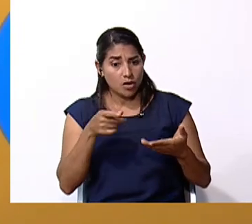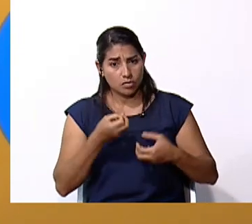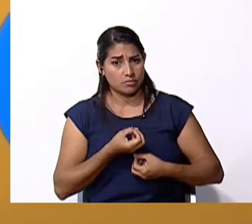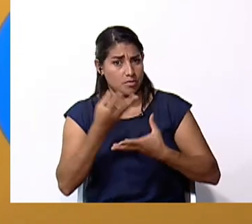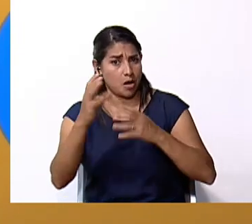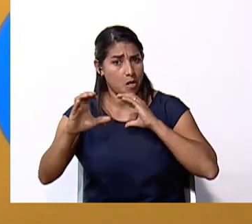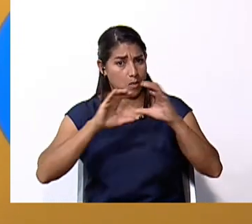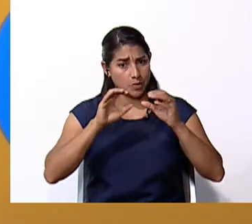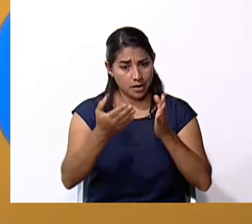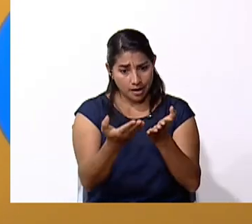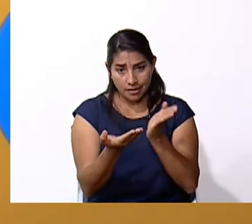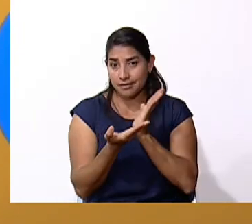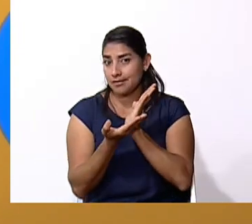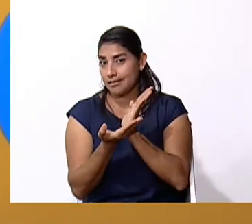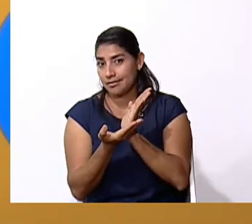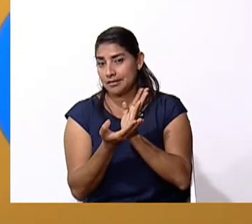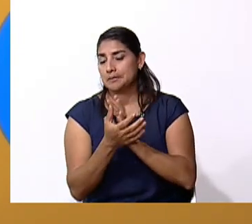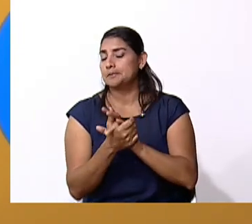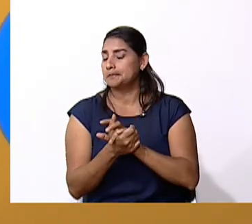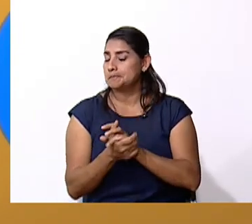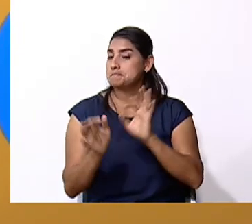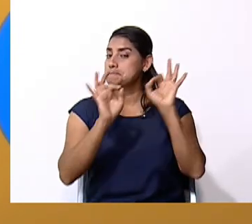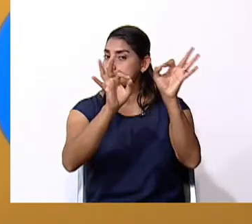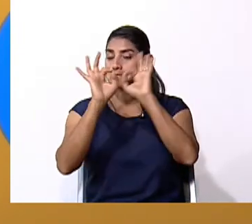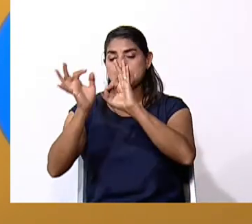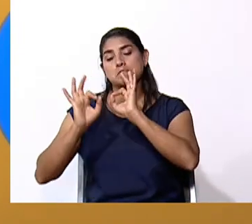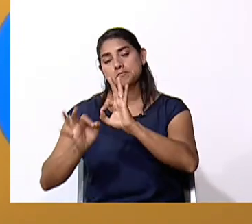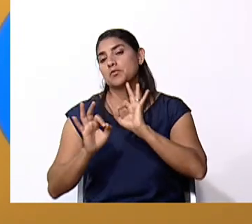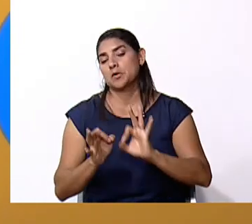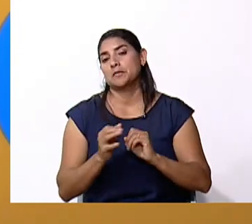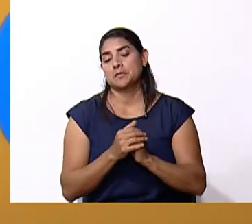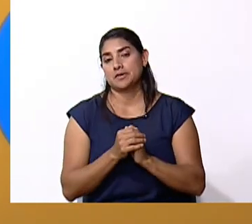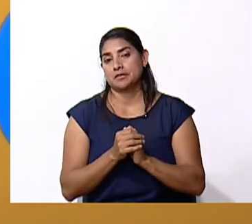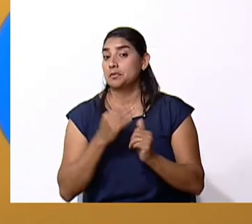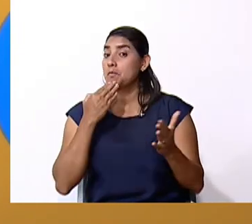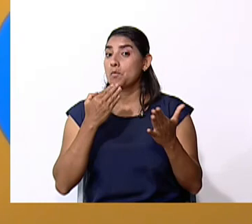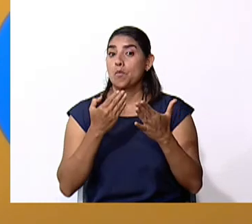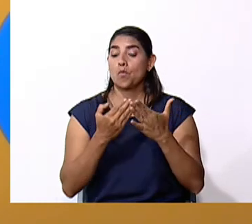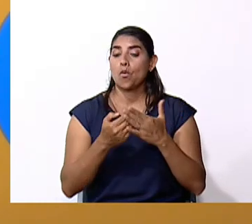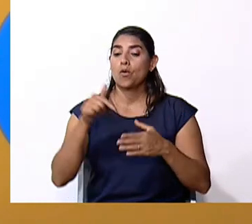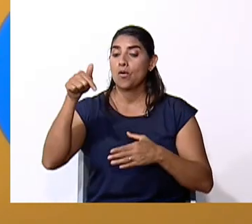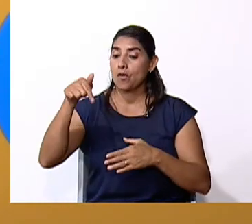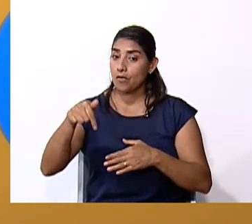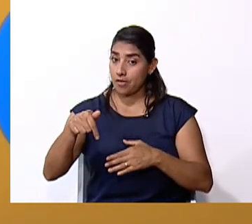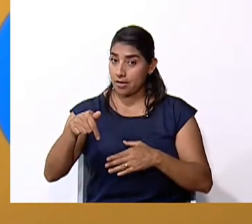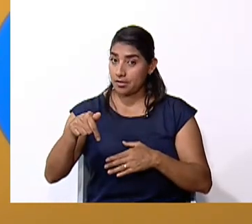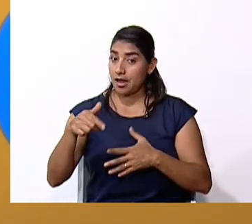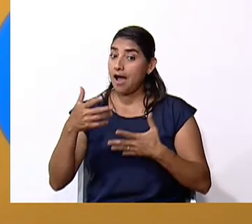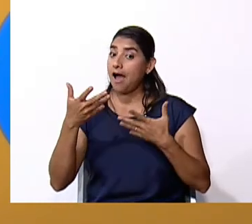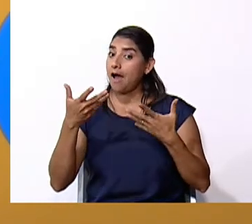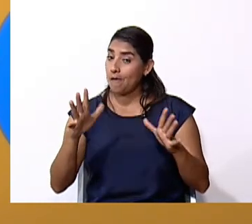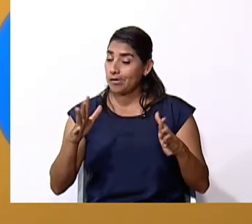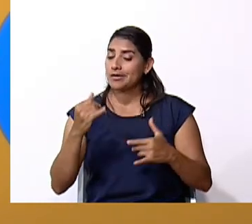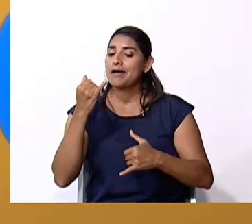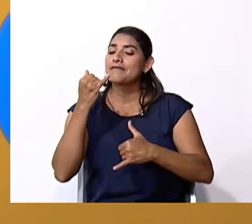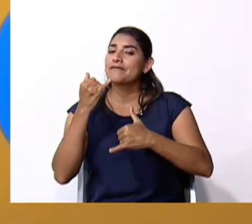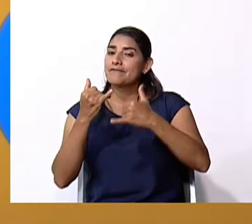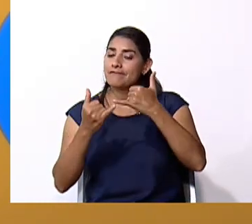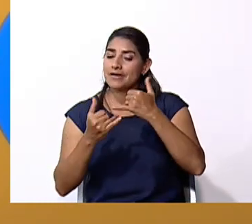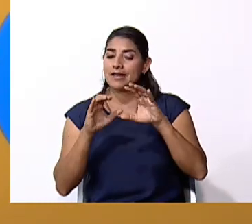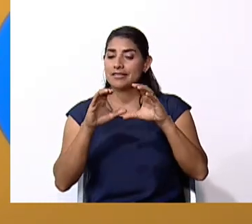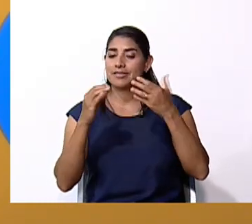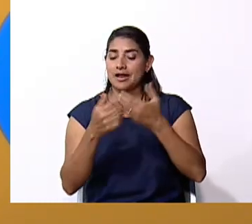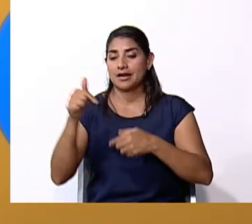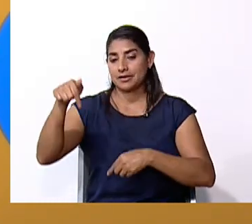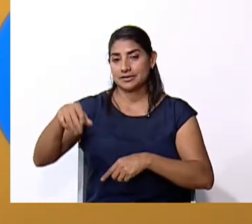queríamos comunicar. Muy bien. Bueno, de esta manera estamos llegando al final de